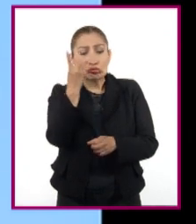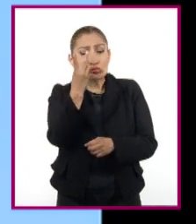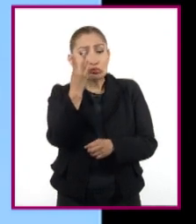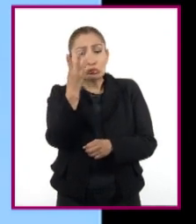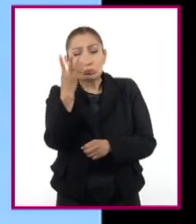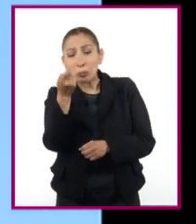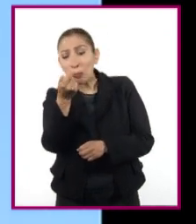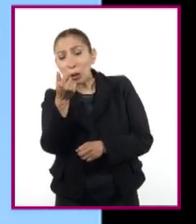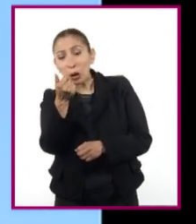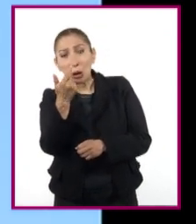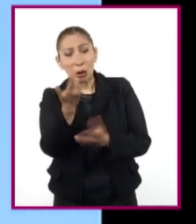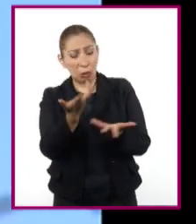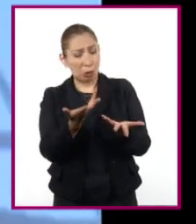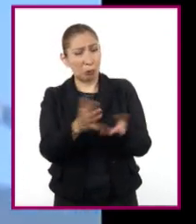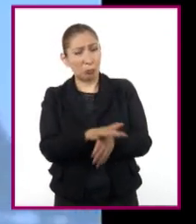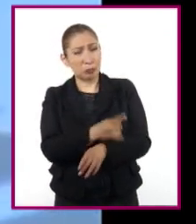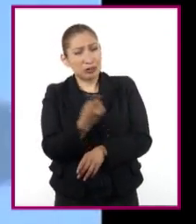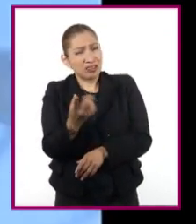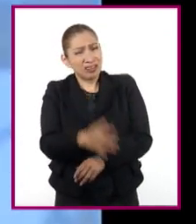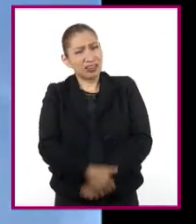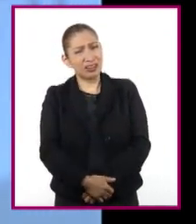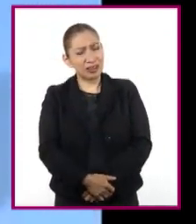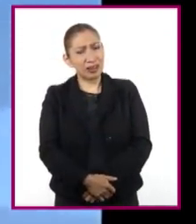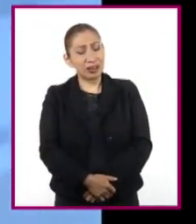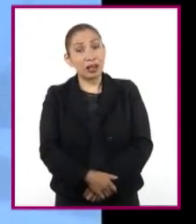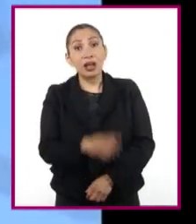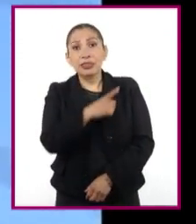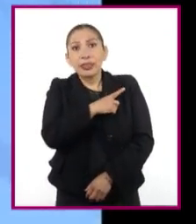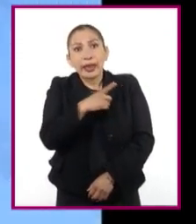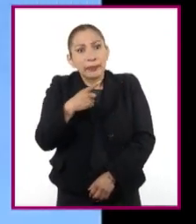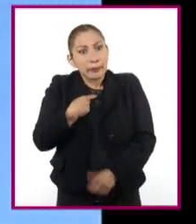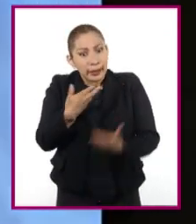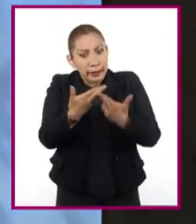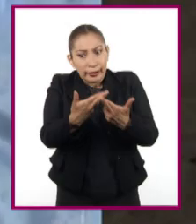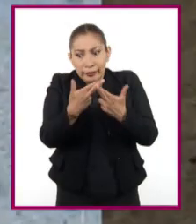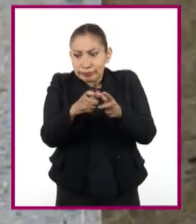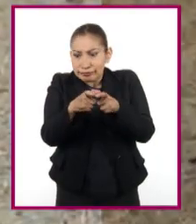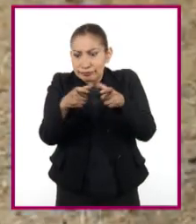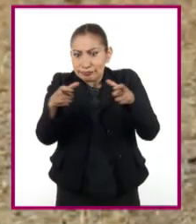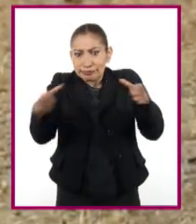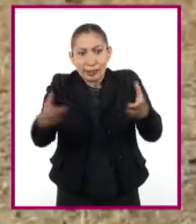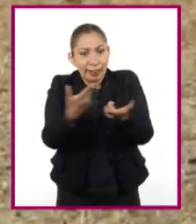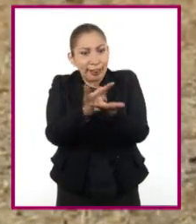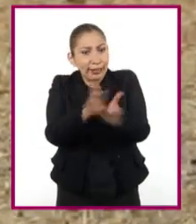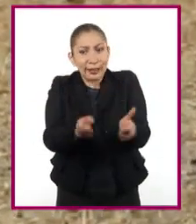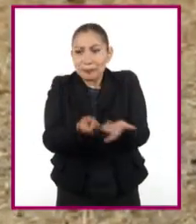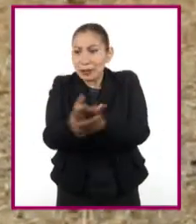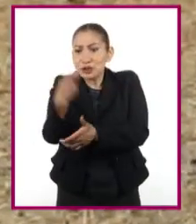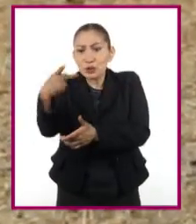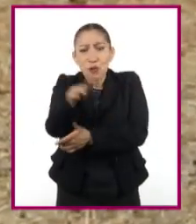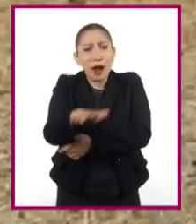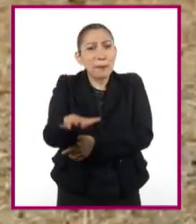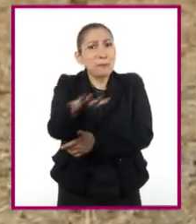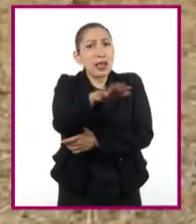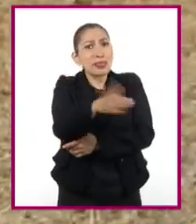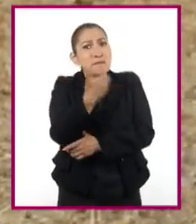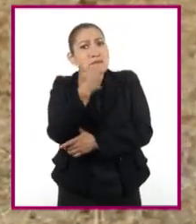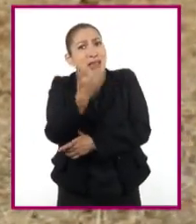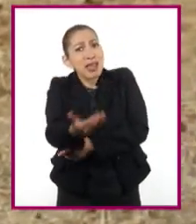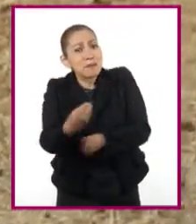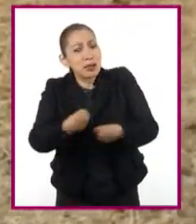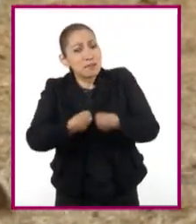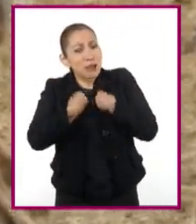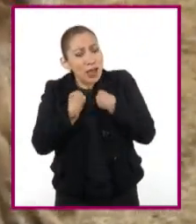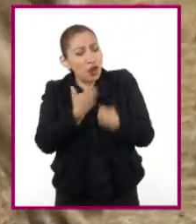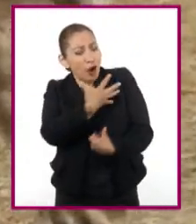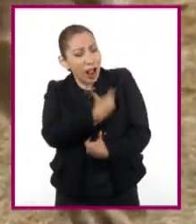tantas especies con los dedos de la mano, cuando debería de haber miles en libertad, en su medio ambiente,